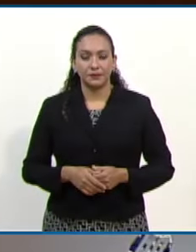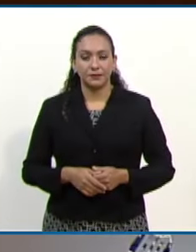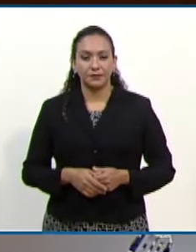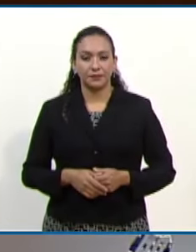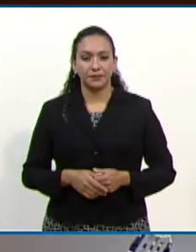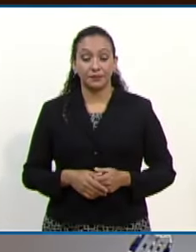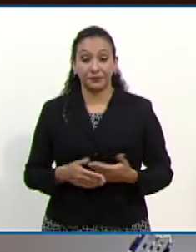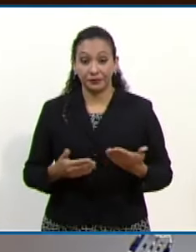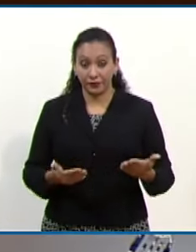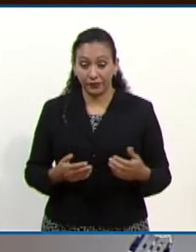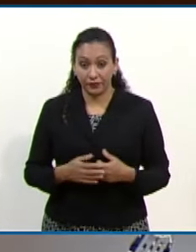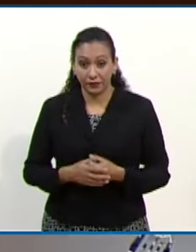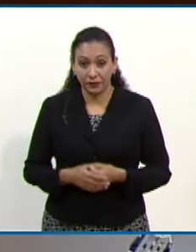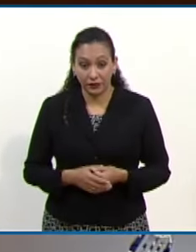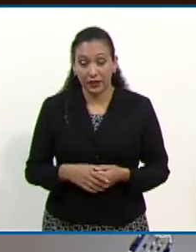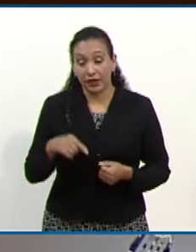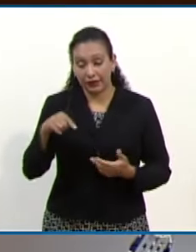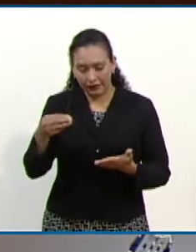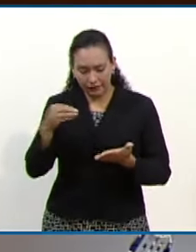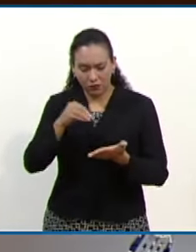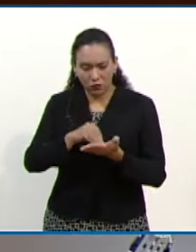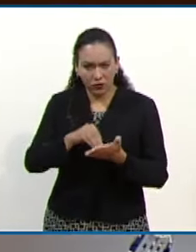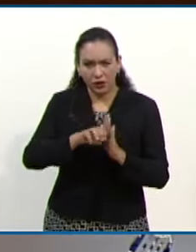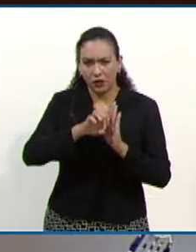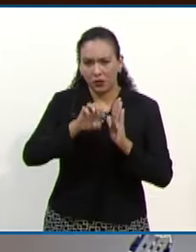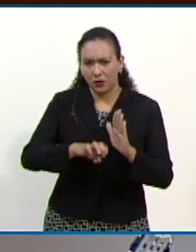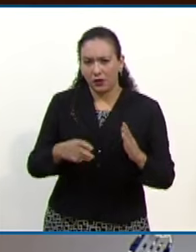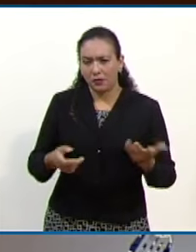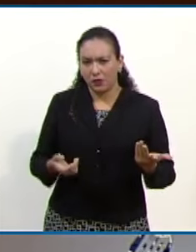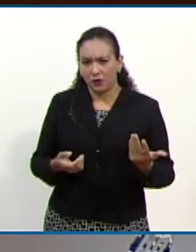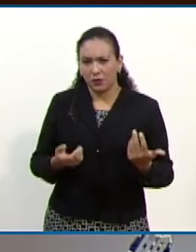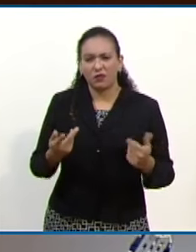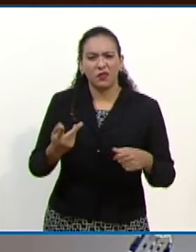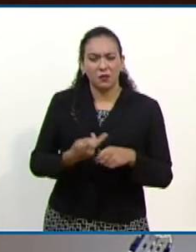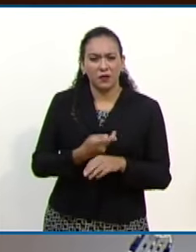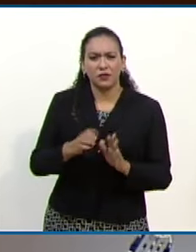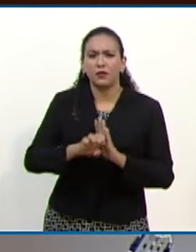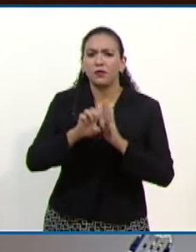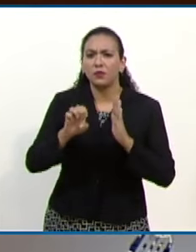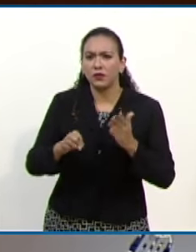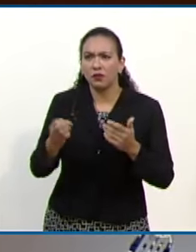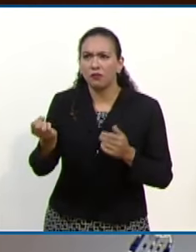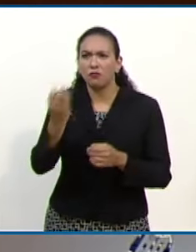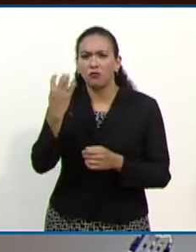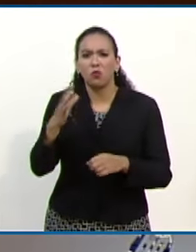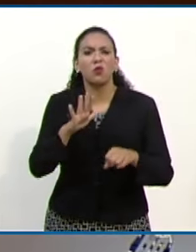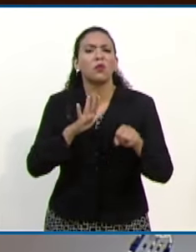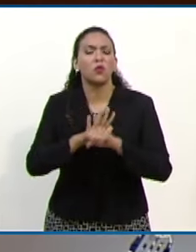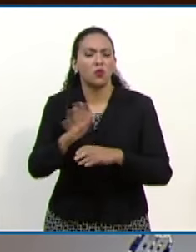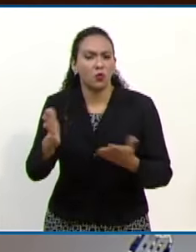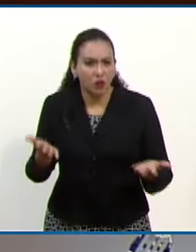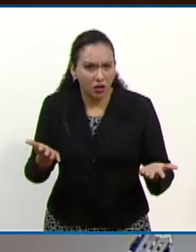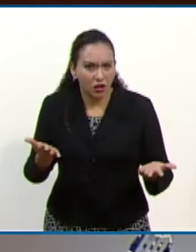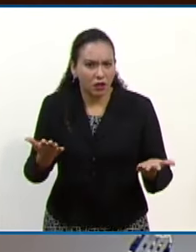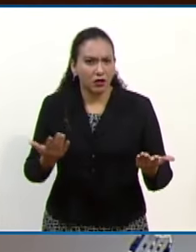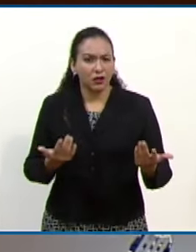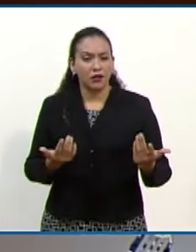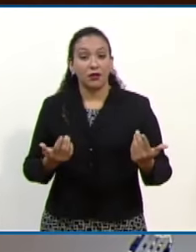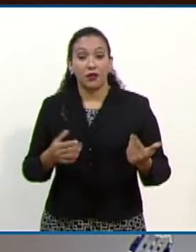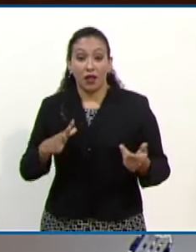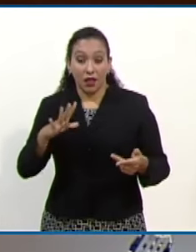El legislador no señaló claramente qué tipo de eventos es a los que se refiere, aspectos que